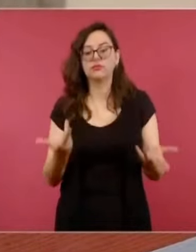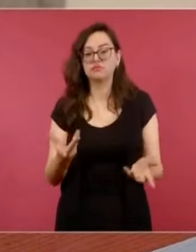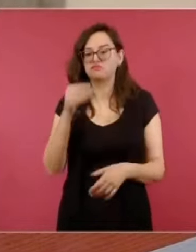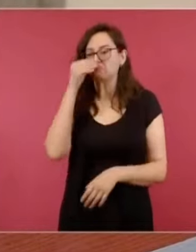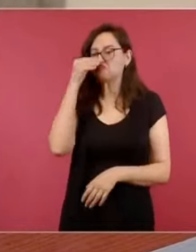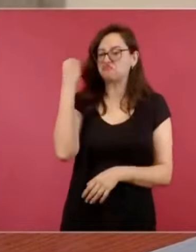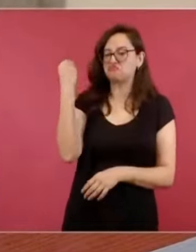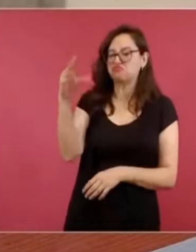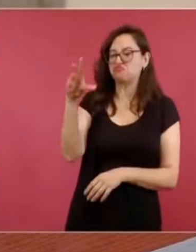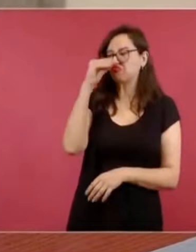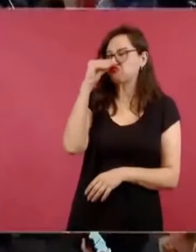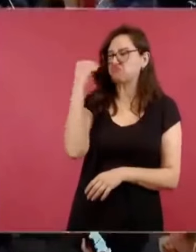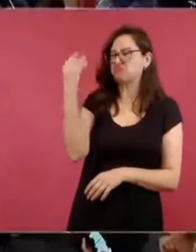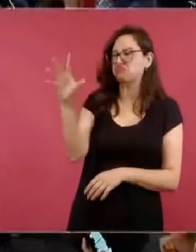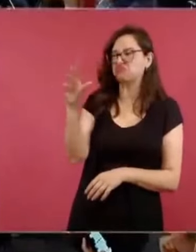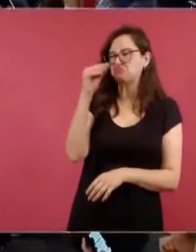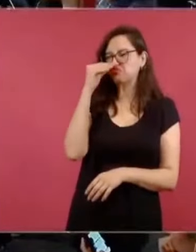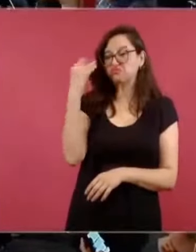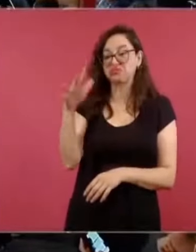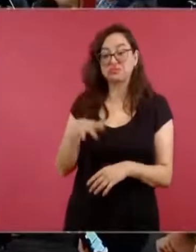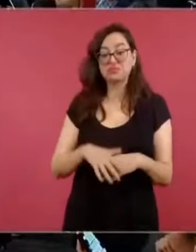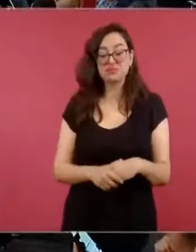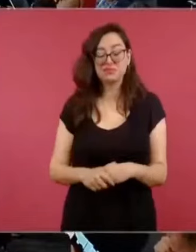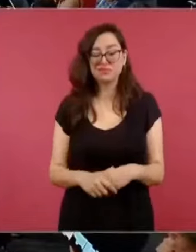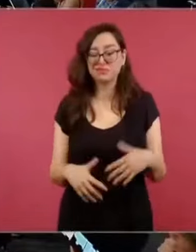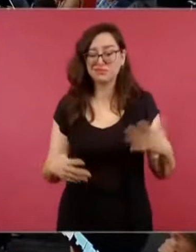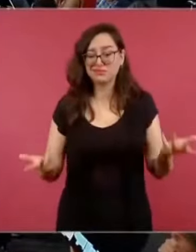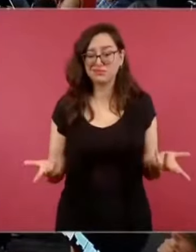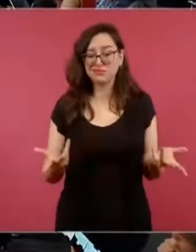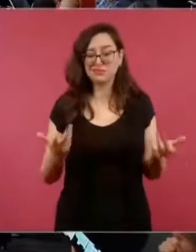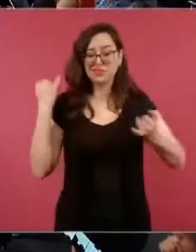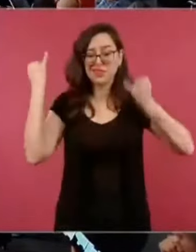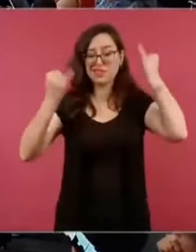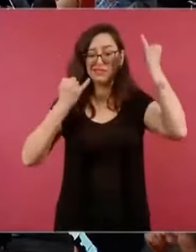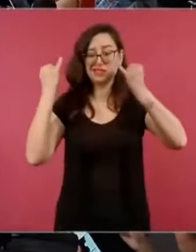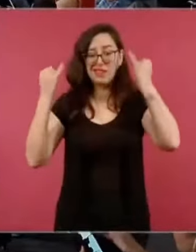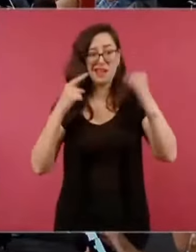entre Piña y el narcotráfico. Ese es del Departamento de Estado.